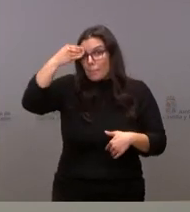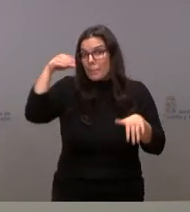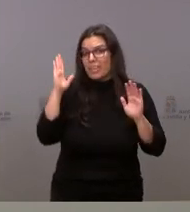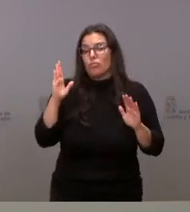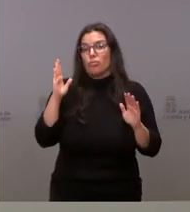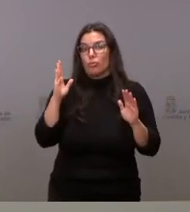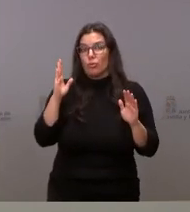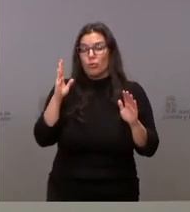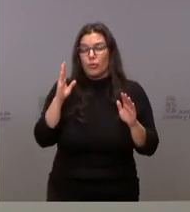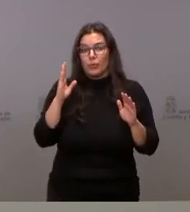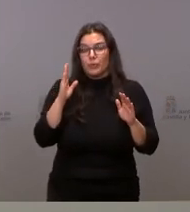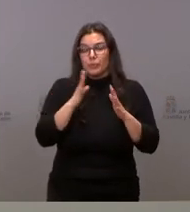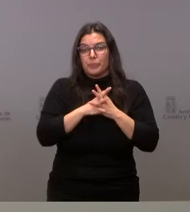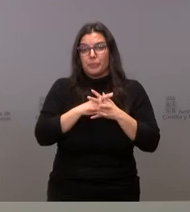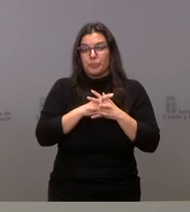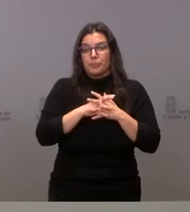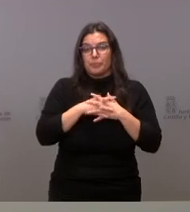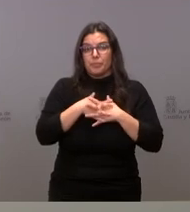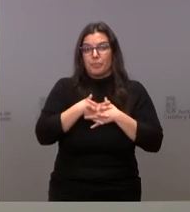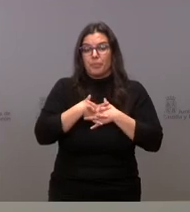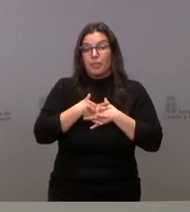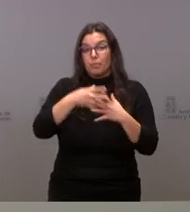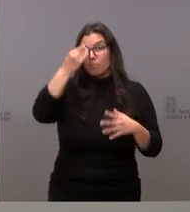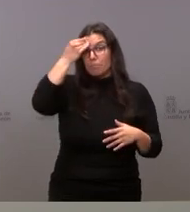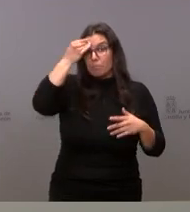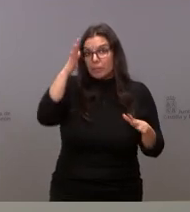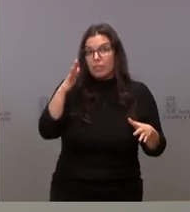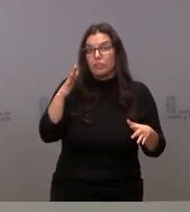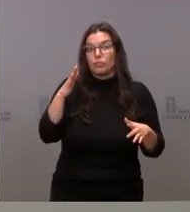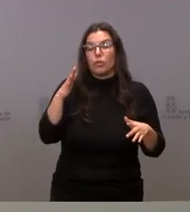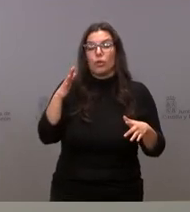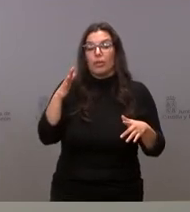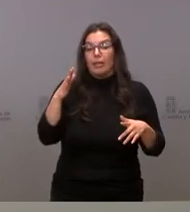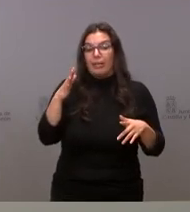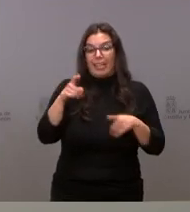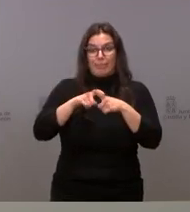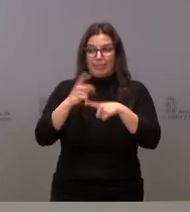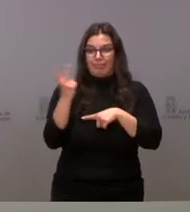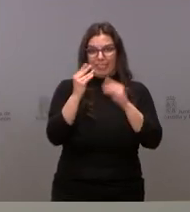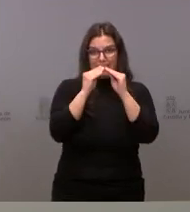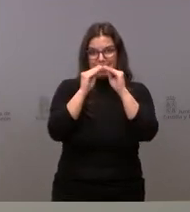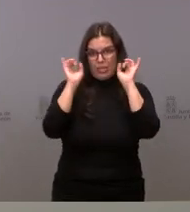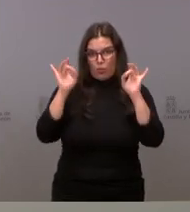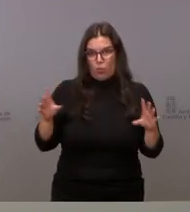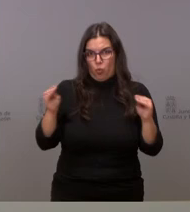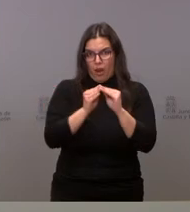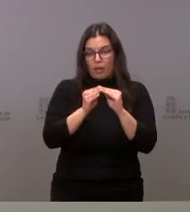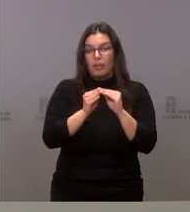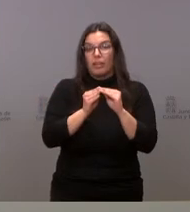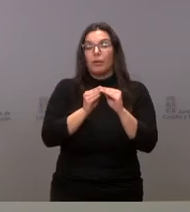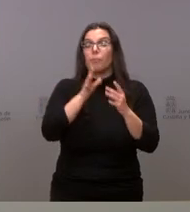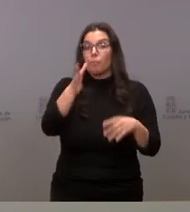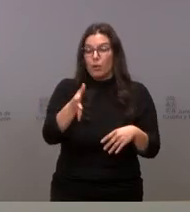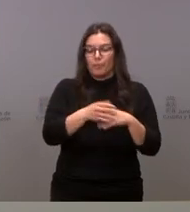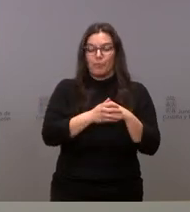fallecidos en los que no son hospitén personas hospitalizadas entiendo que no difiere por una razón generalmente por desgracia omicron